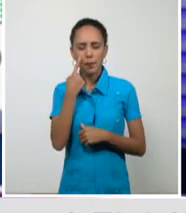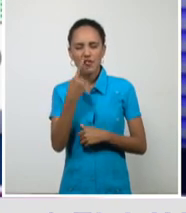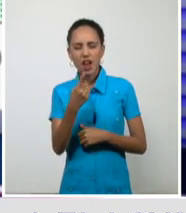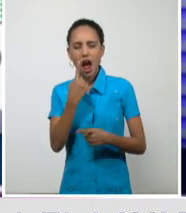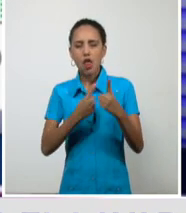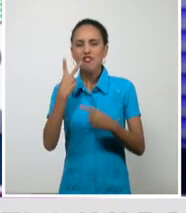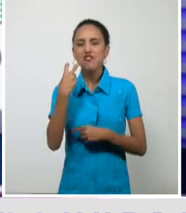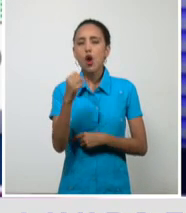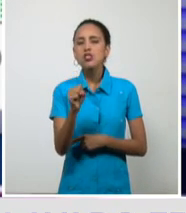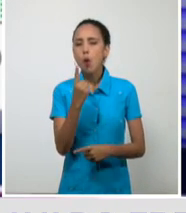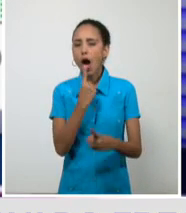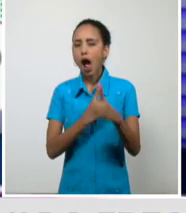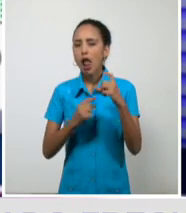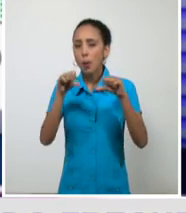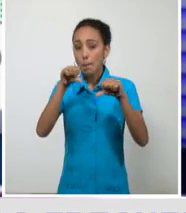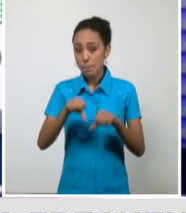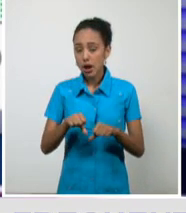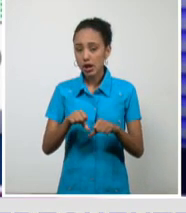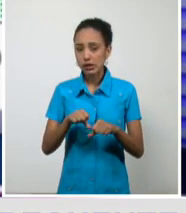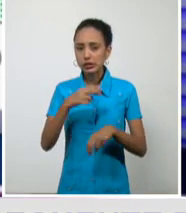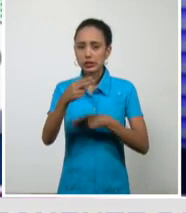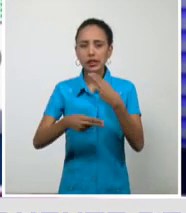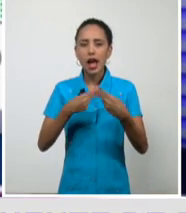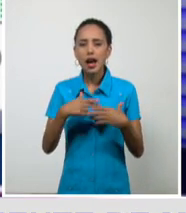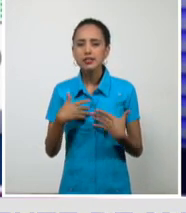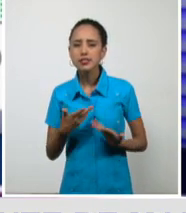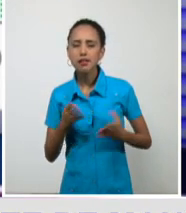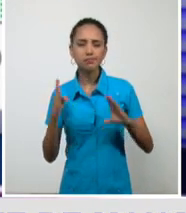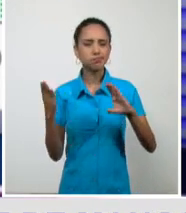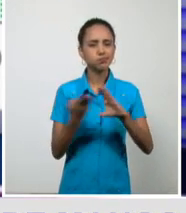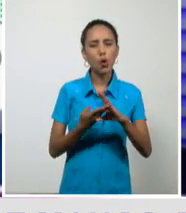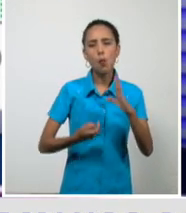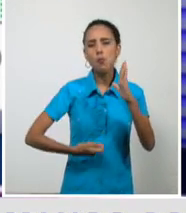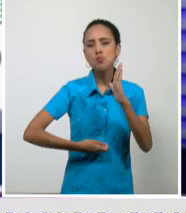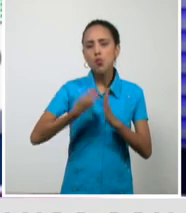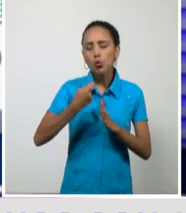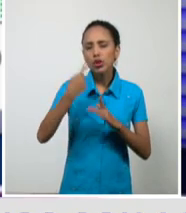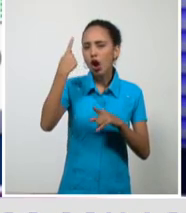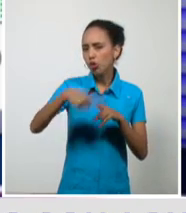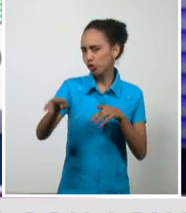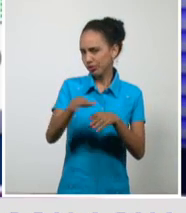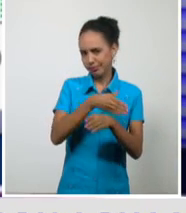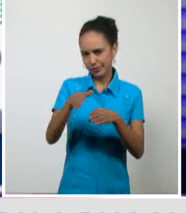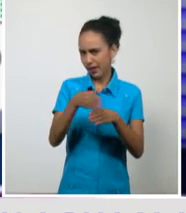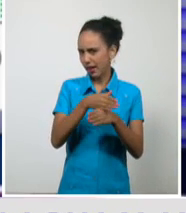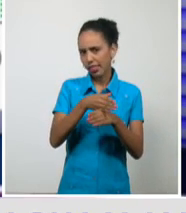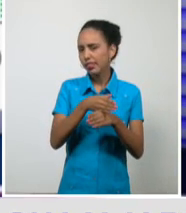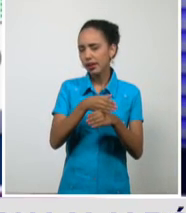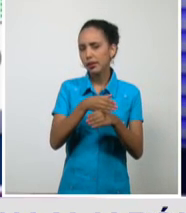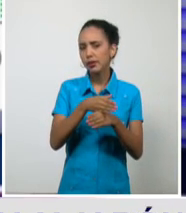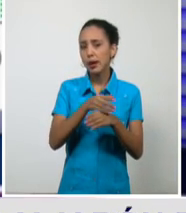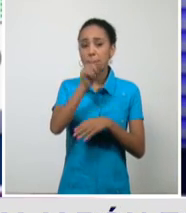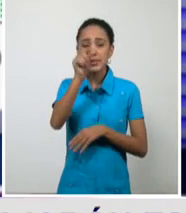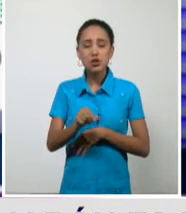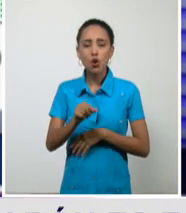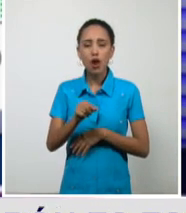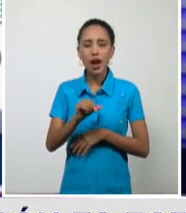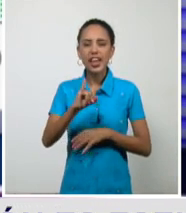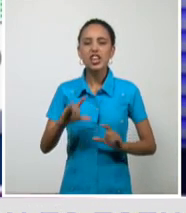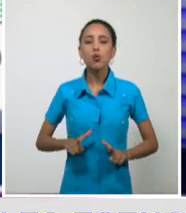lo amerita, aplica coerción, o sea, multas y otro tipo de sanciones a los violadores de